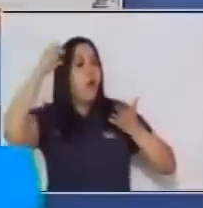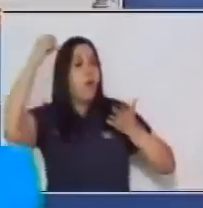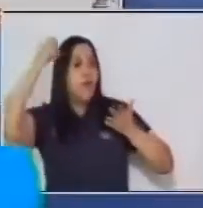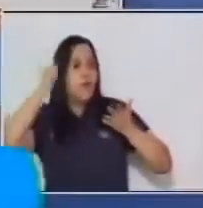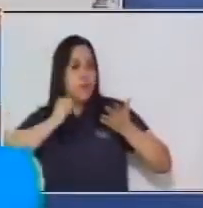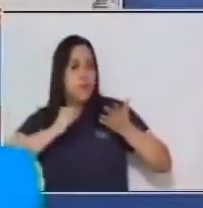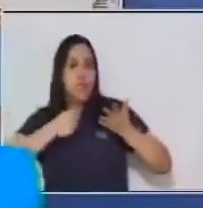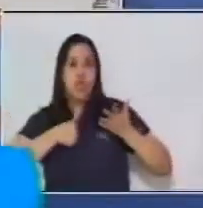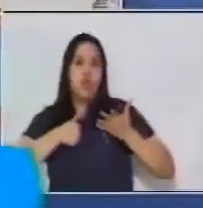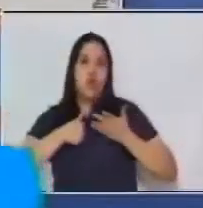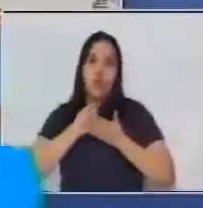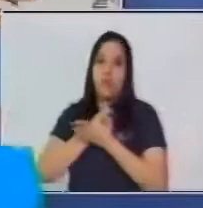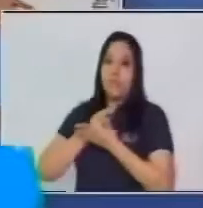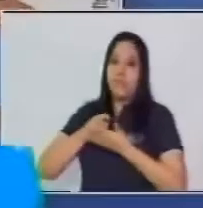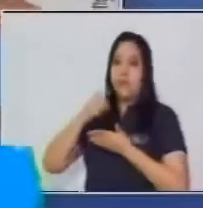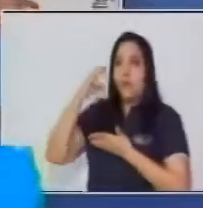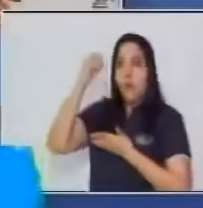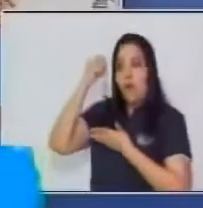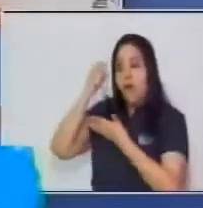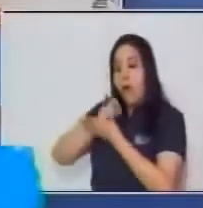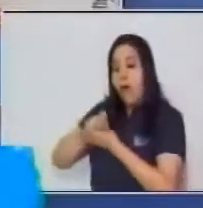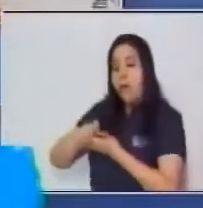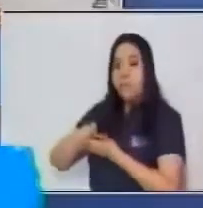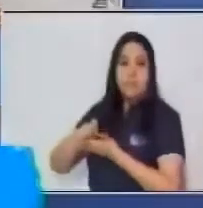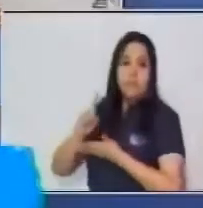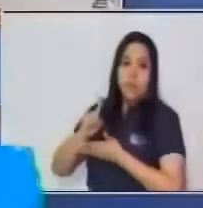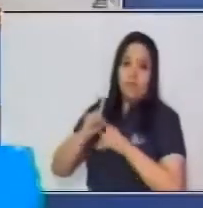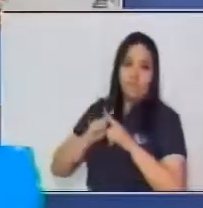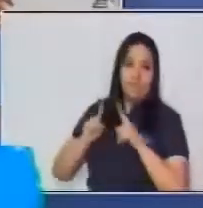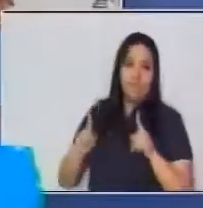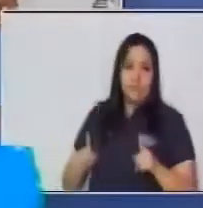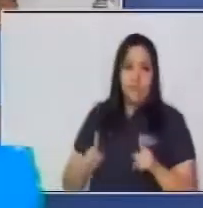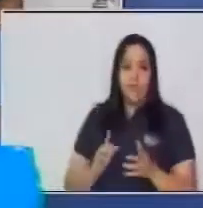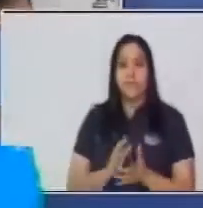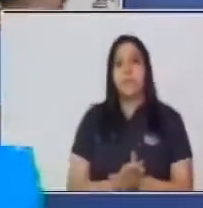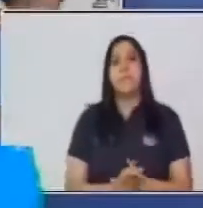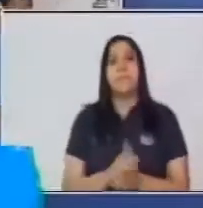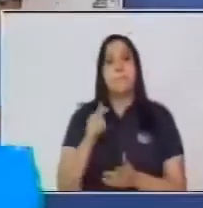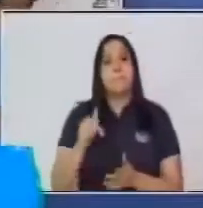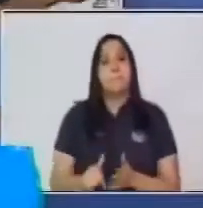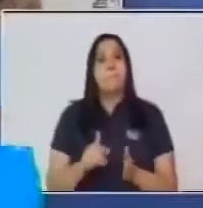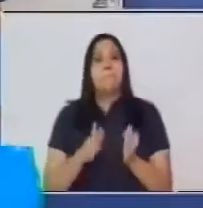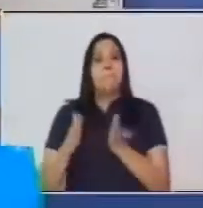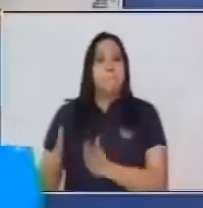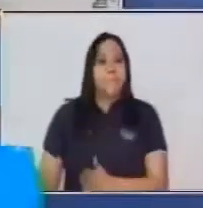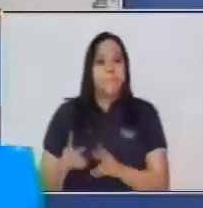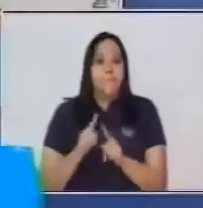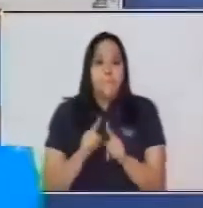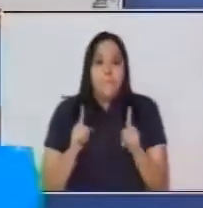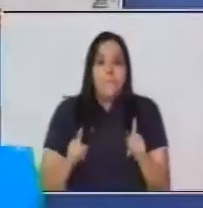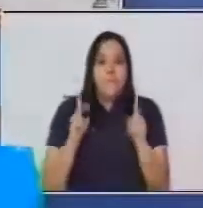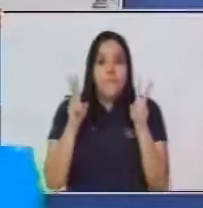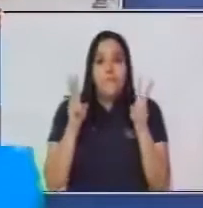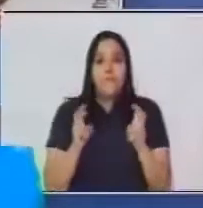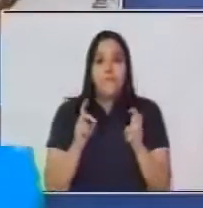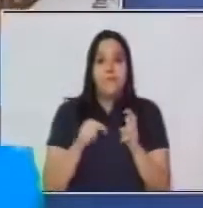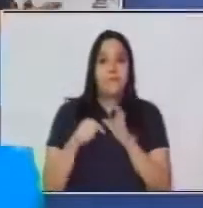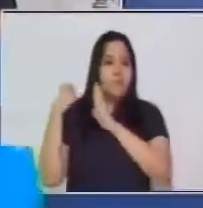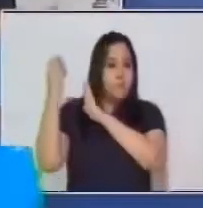un texto algo diferente, no totalmente, pero sí diferente al reportaje o algunos textos que